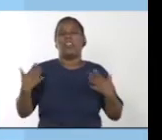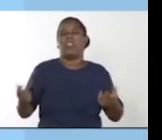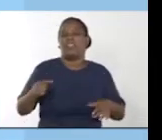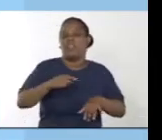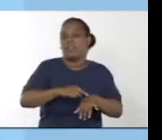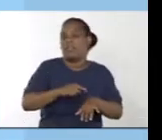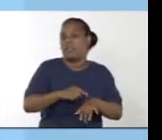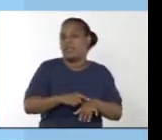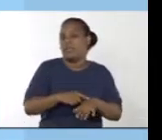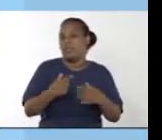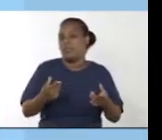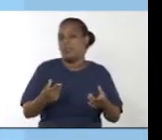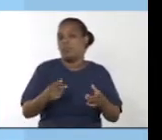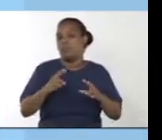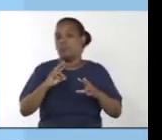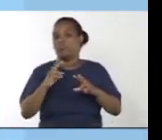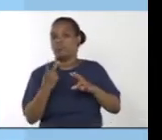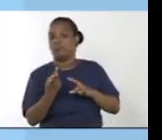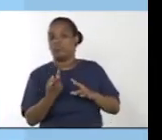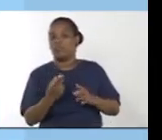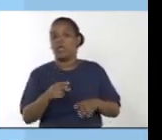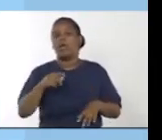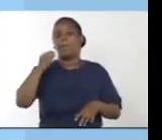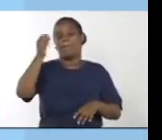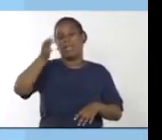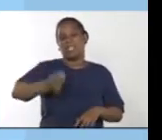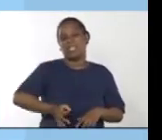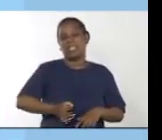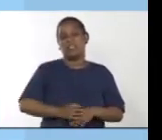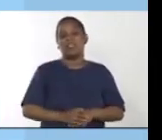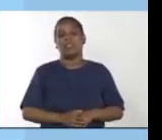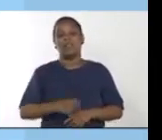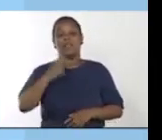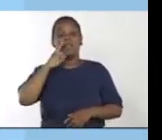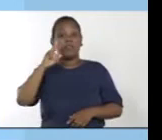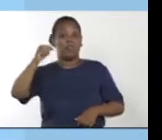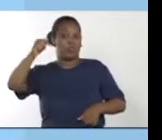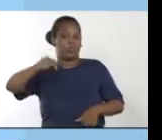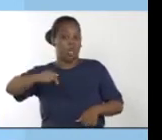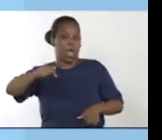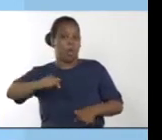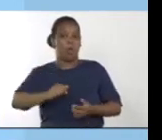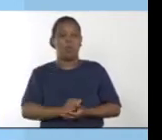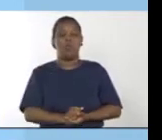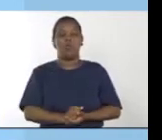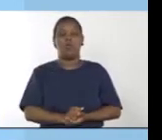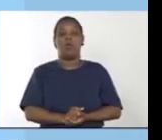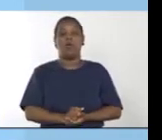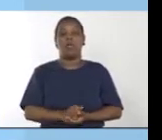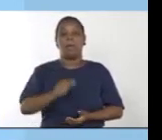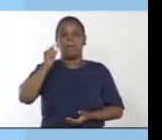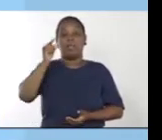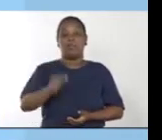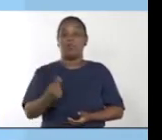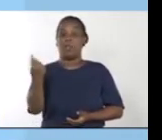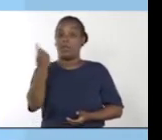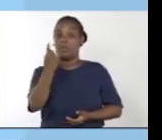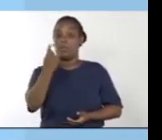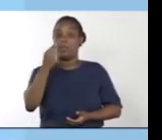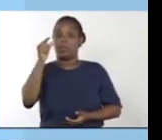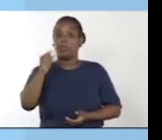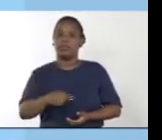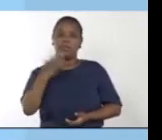¿En qué tiempo está conjugada? En el tiempo presente. Vivimos ahora. Persona